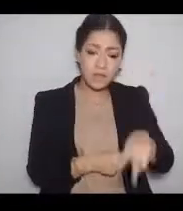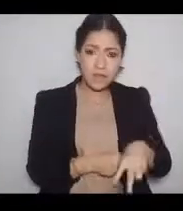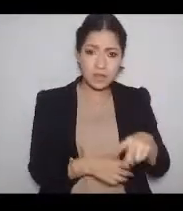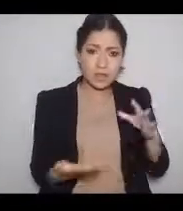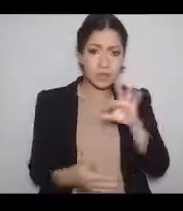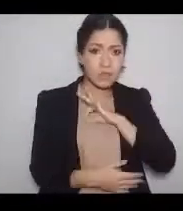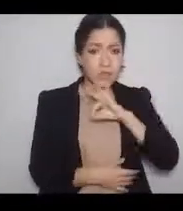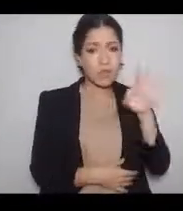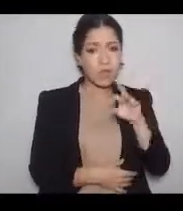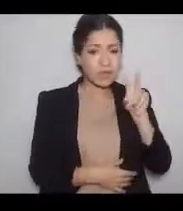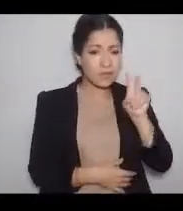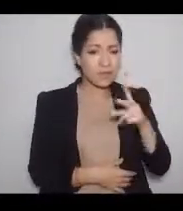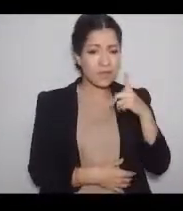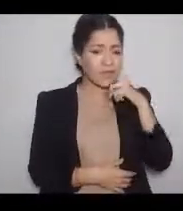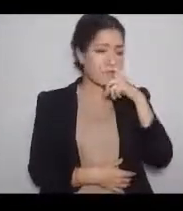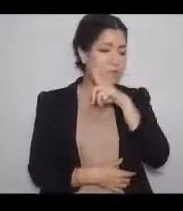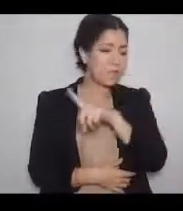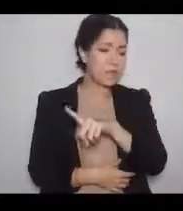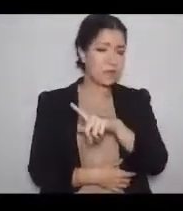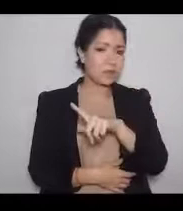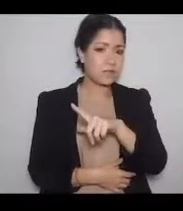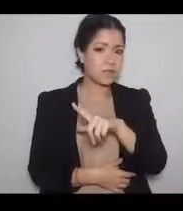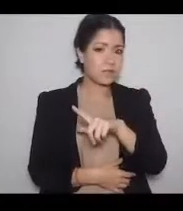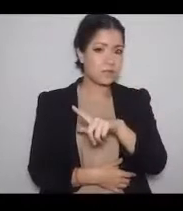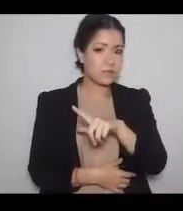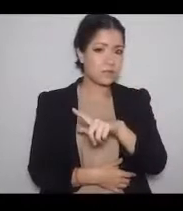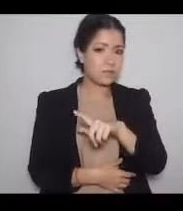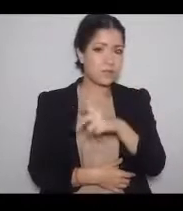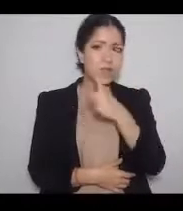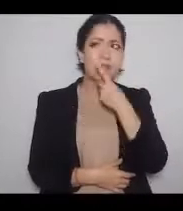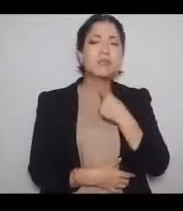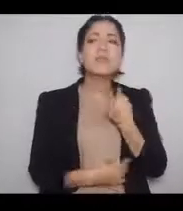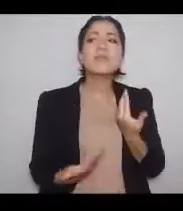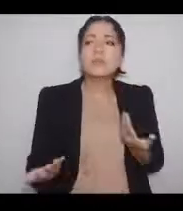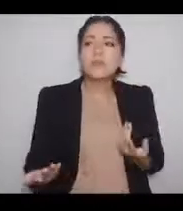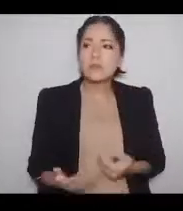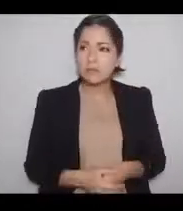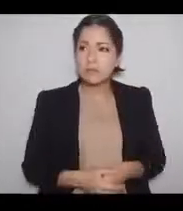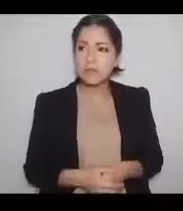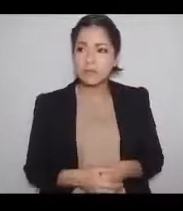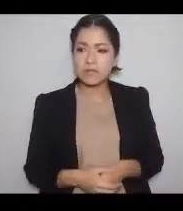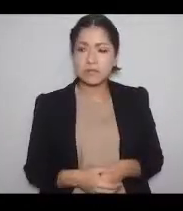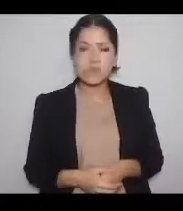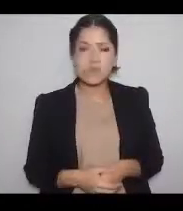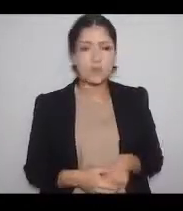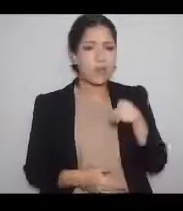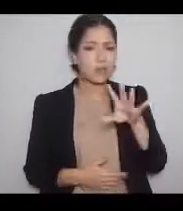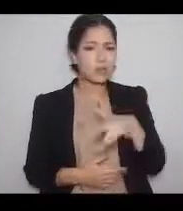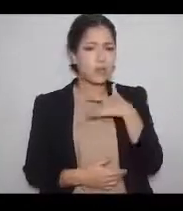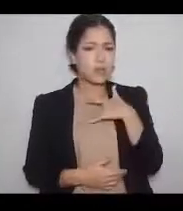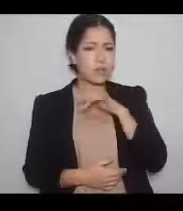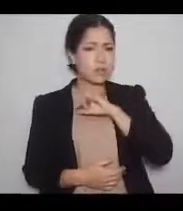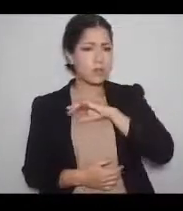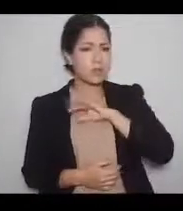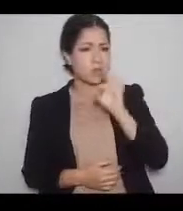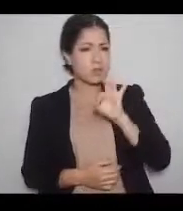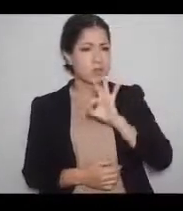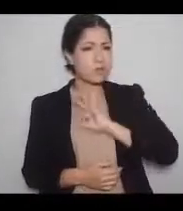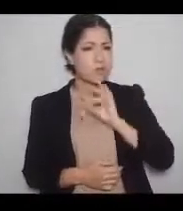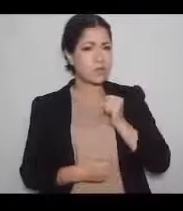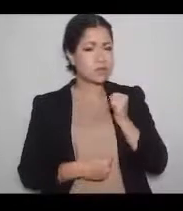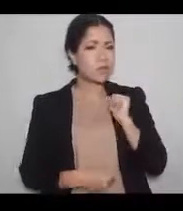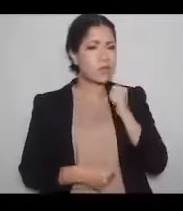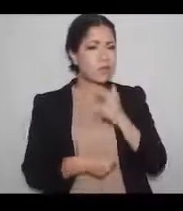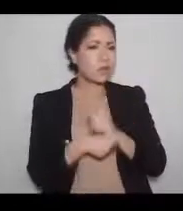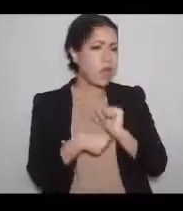Kepler. Dímelo tú, dímelo. ¿Cómo aceptaste la evidencia? Todo empezó con Marte, el planeta desobediente. Dímelo